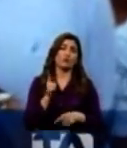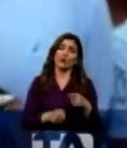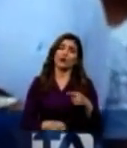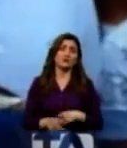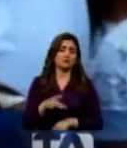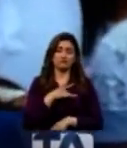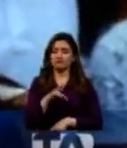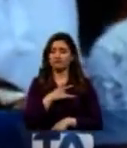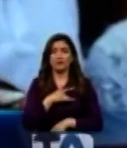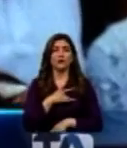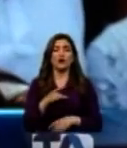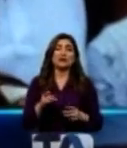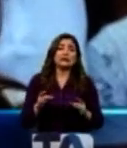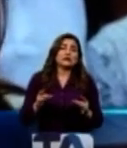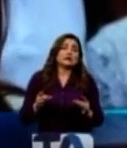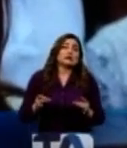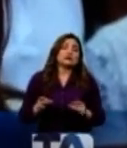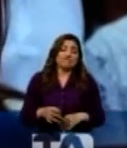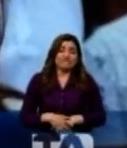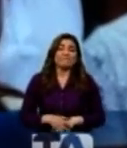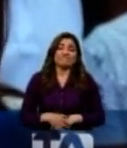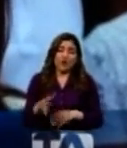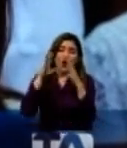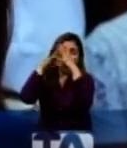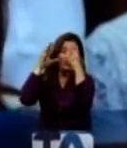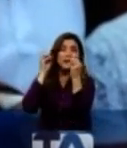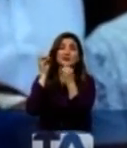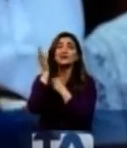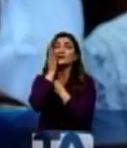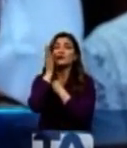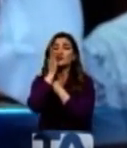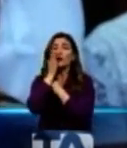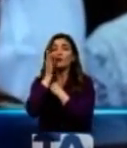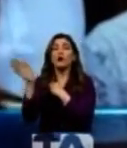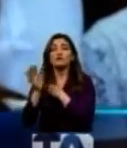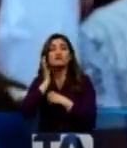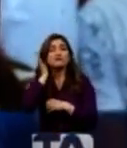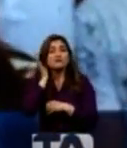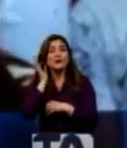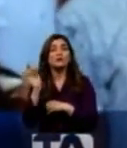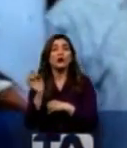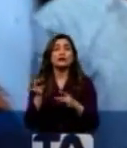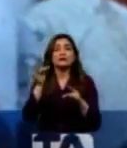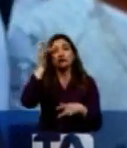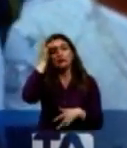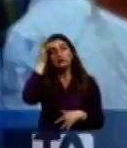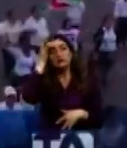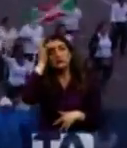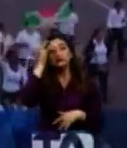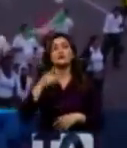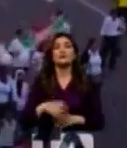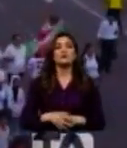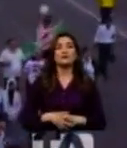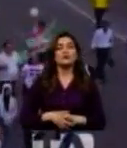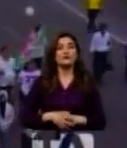venir. Es muy delicado, hay que entenderlo. La señora, la mamá de Vanessa, está muy delicada de salud también.